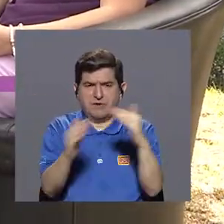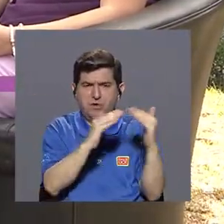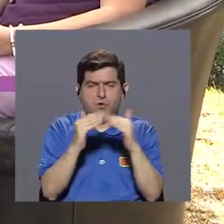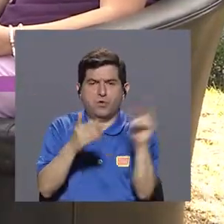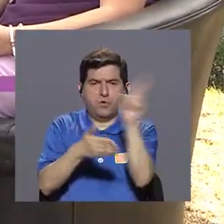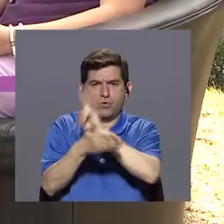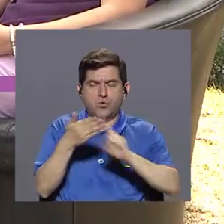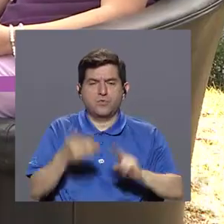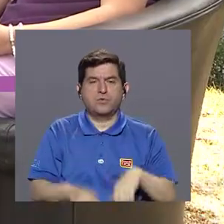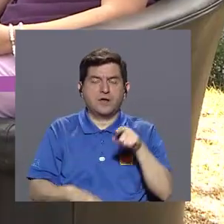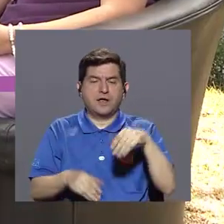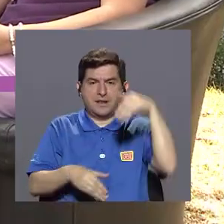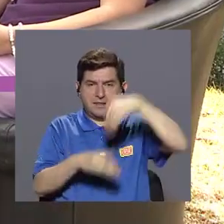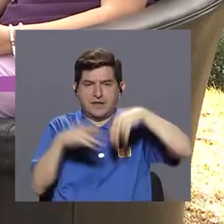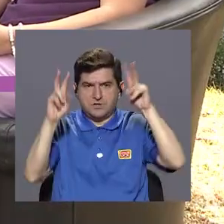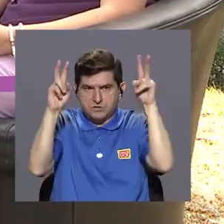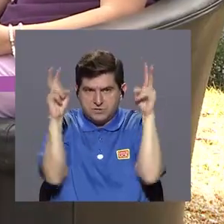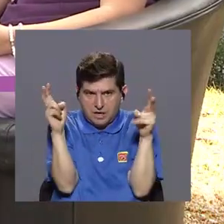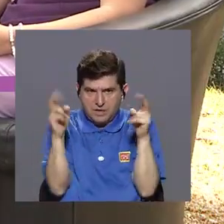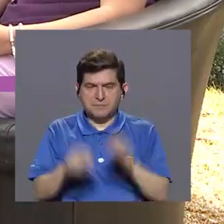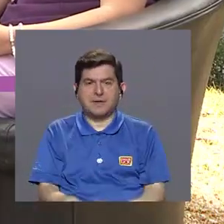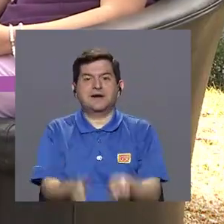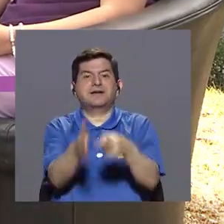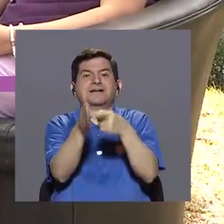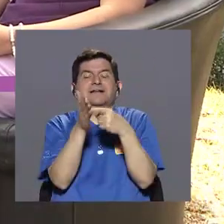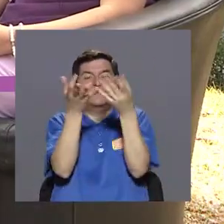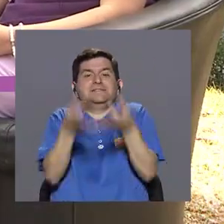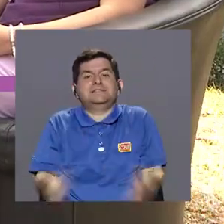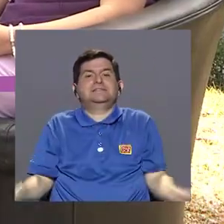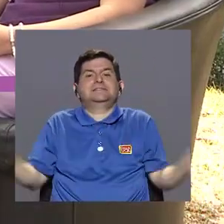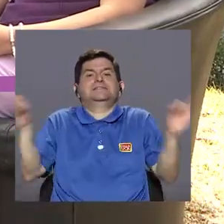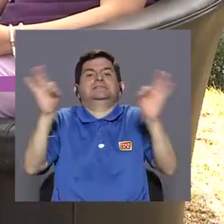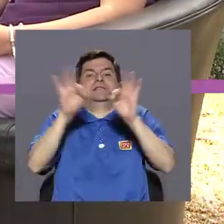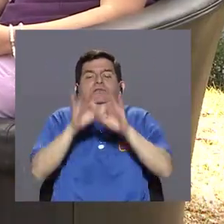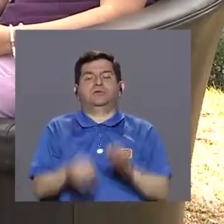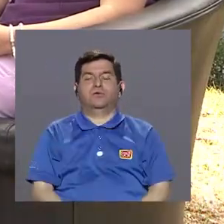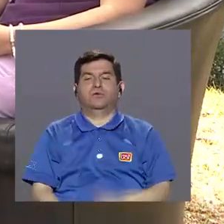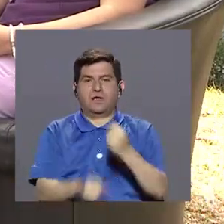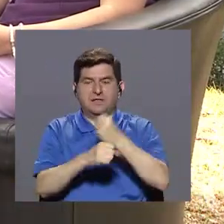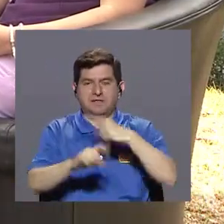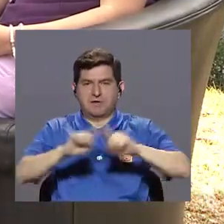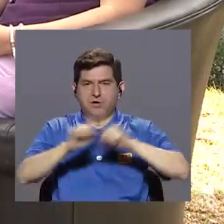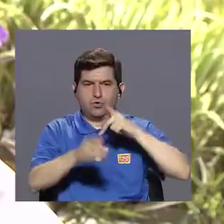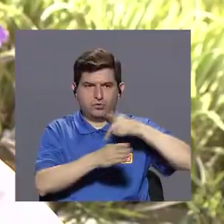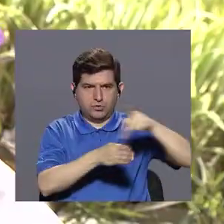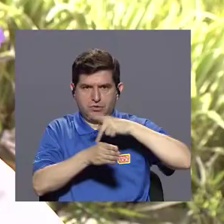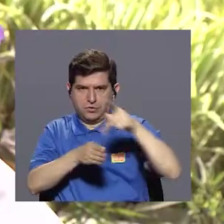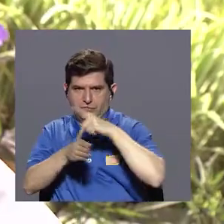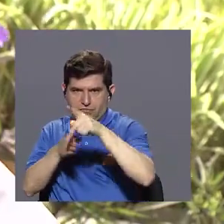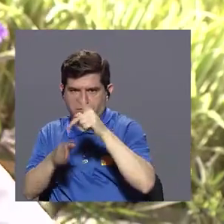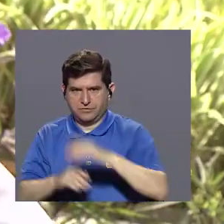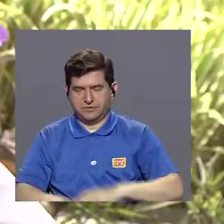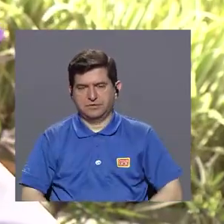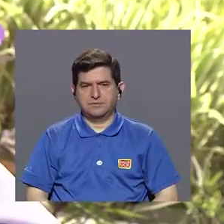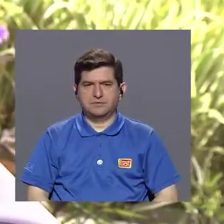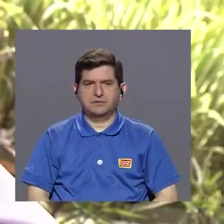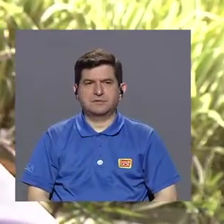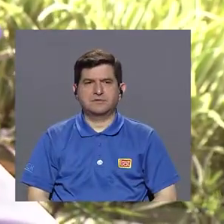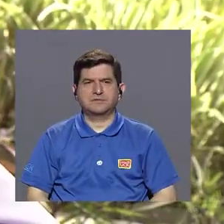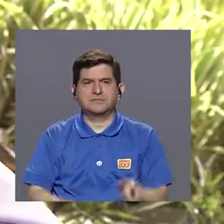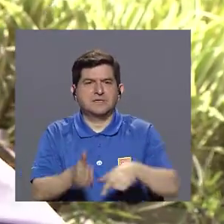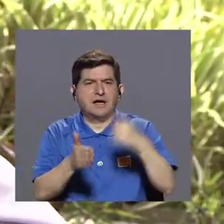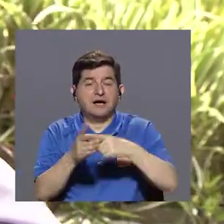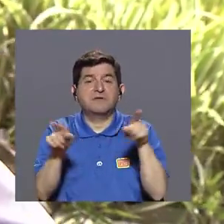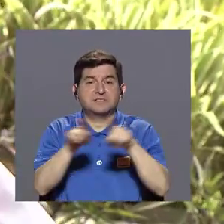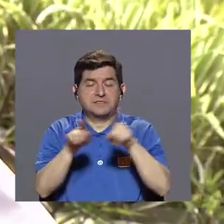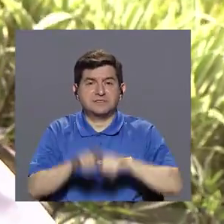está en esta temática, hay un requisito fundamental y es el trabajo interdisciplinario y en algunas